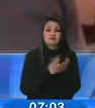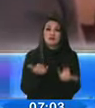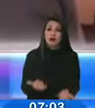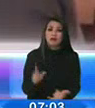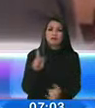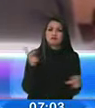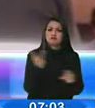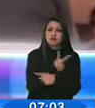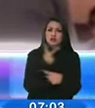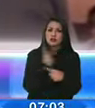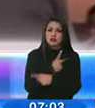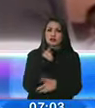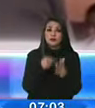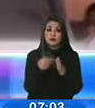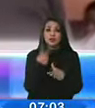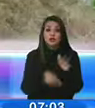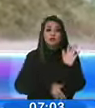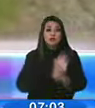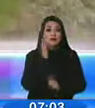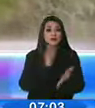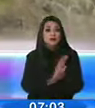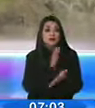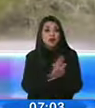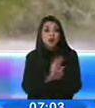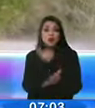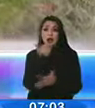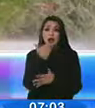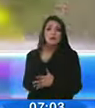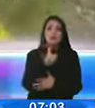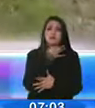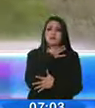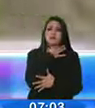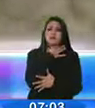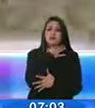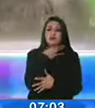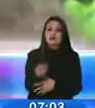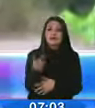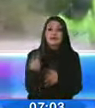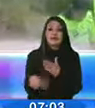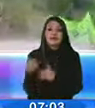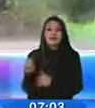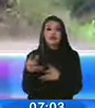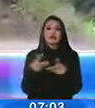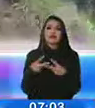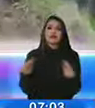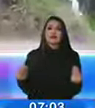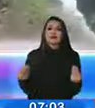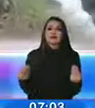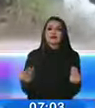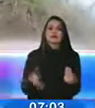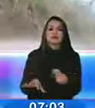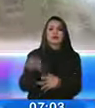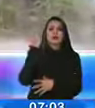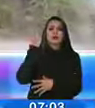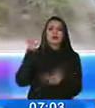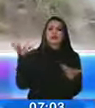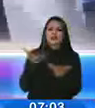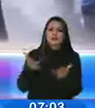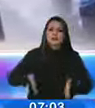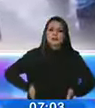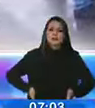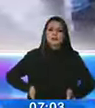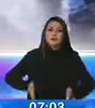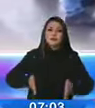mandar a los niños a los colegios, a las escuelas. El hijo de la joven Jacqueline, quien también se encontraba desaparecido, fue encontrado sin vida en la vía